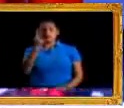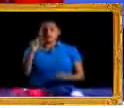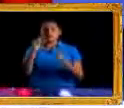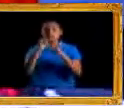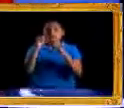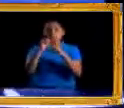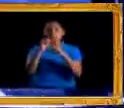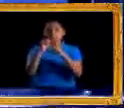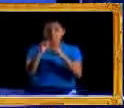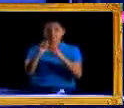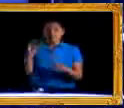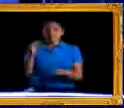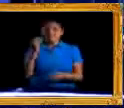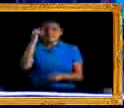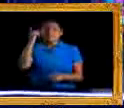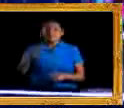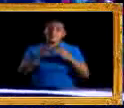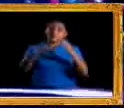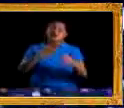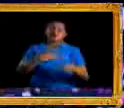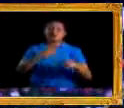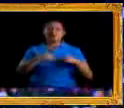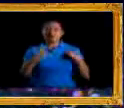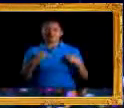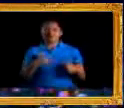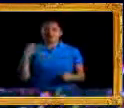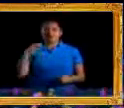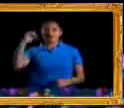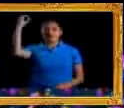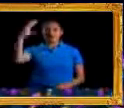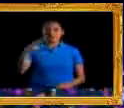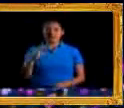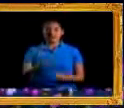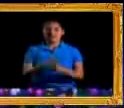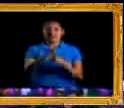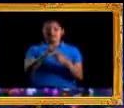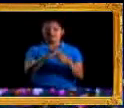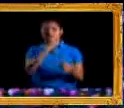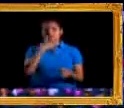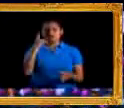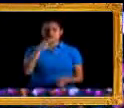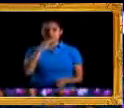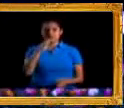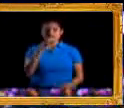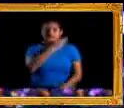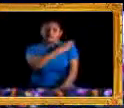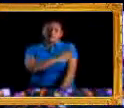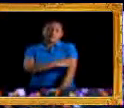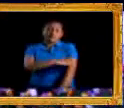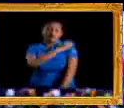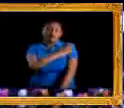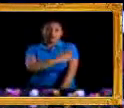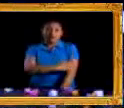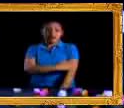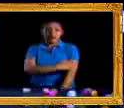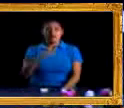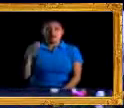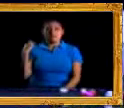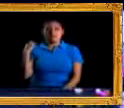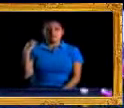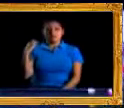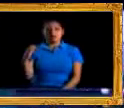palabras, hermano, que el Señor puso en mi corazón para bendecir al pueblo de Dios es misericordia,